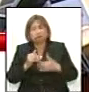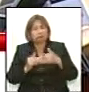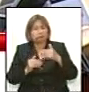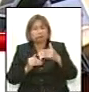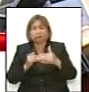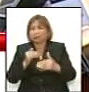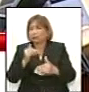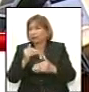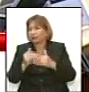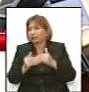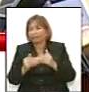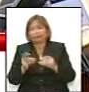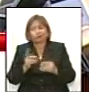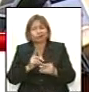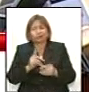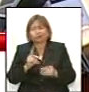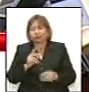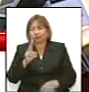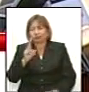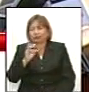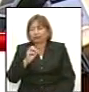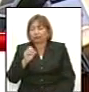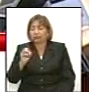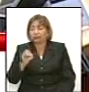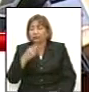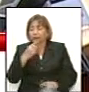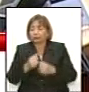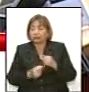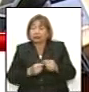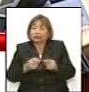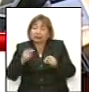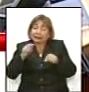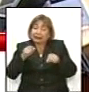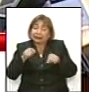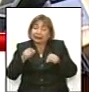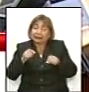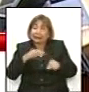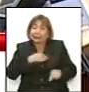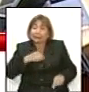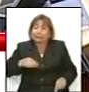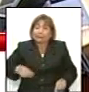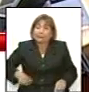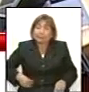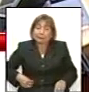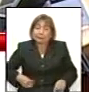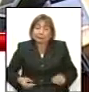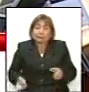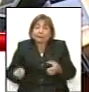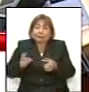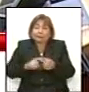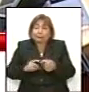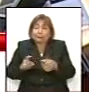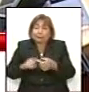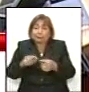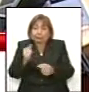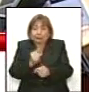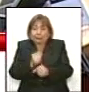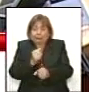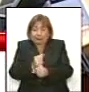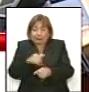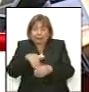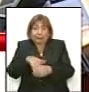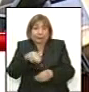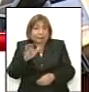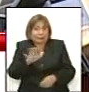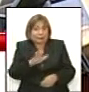una bandera de igualdad de oportunidades sin reducir la anemia. Y ahí el Ministerio de Inclusión está trabajando justamente en ese